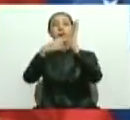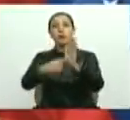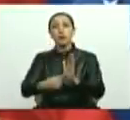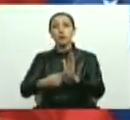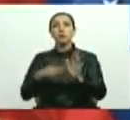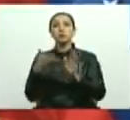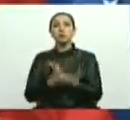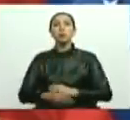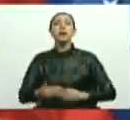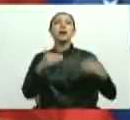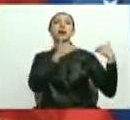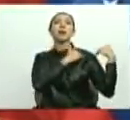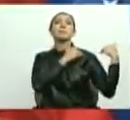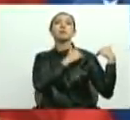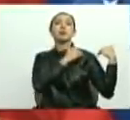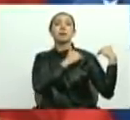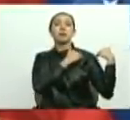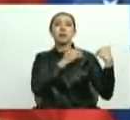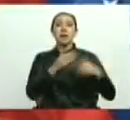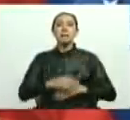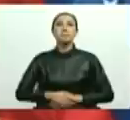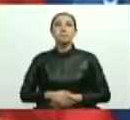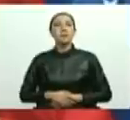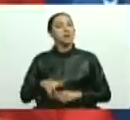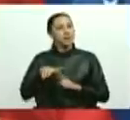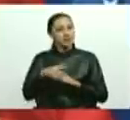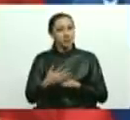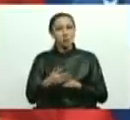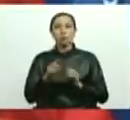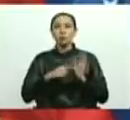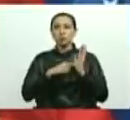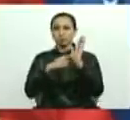la responsabilidad de estos hechos que acá hemos